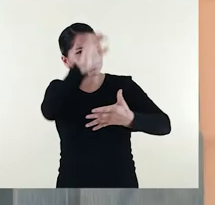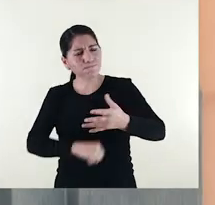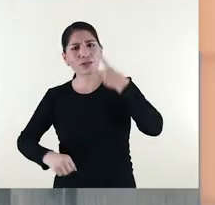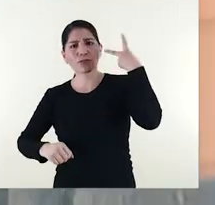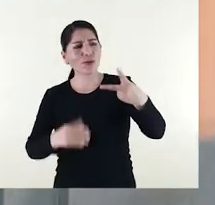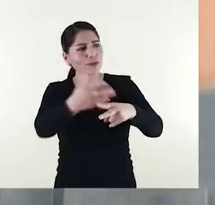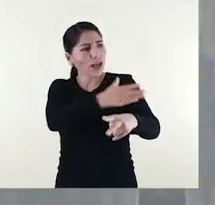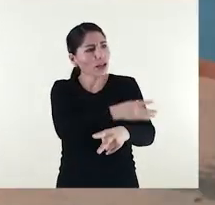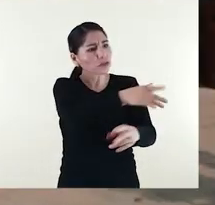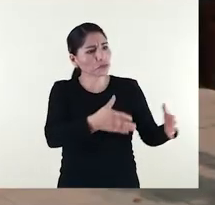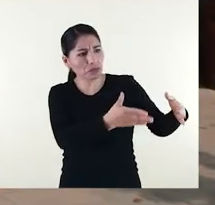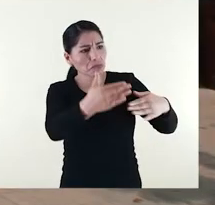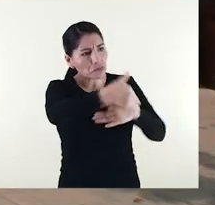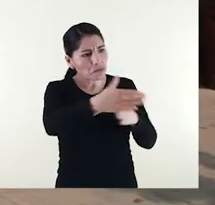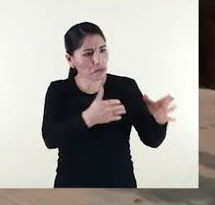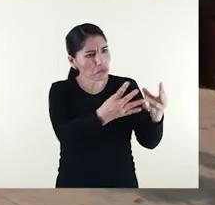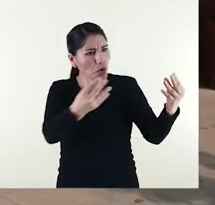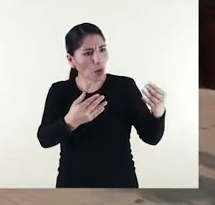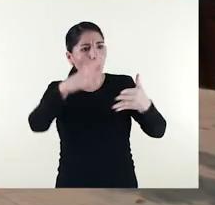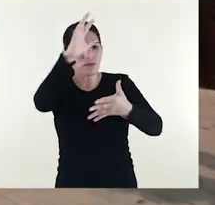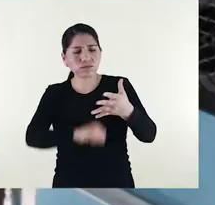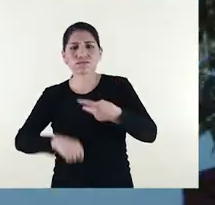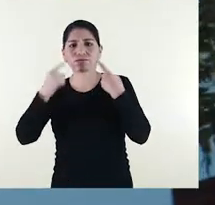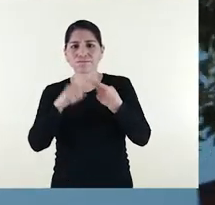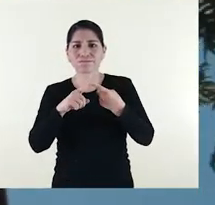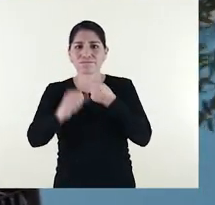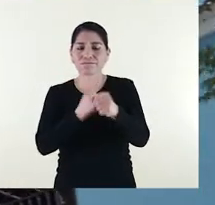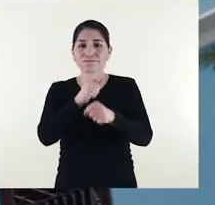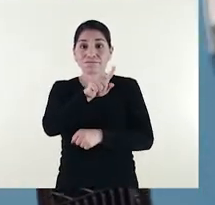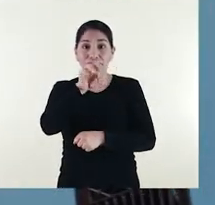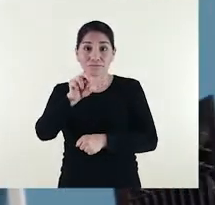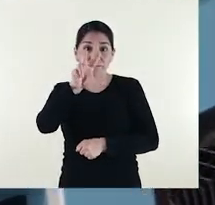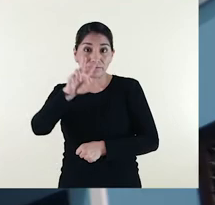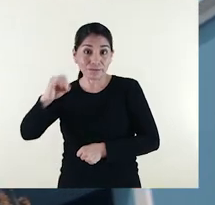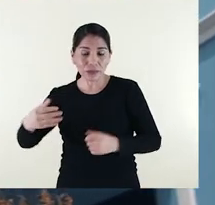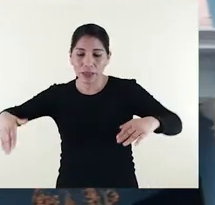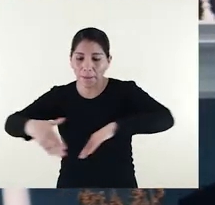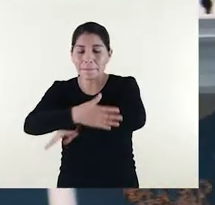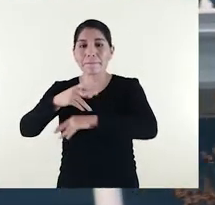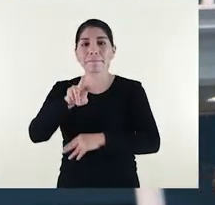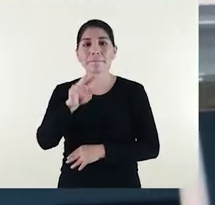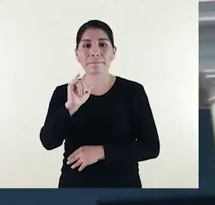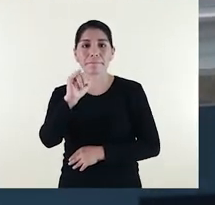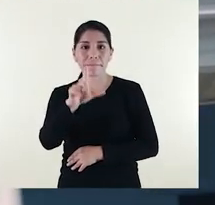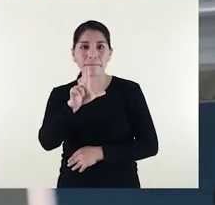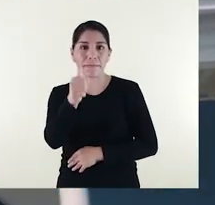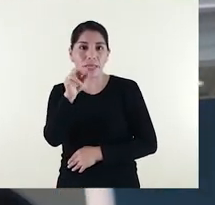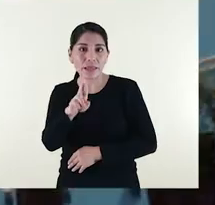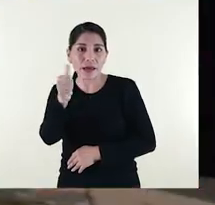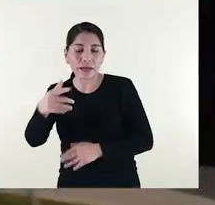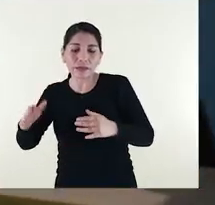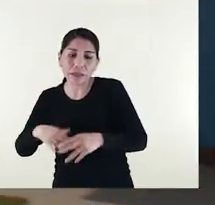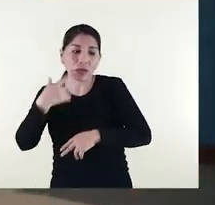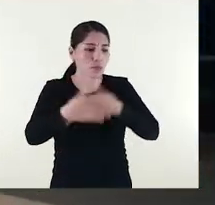que tenía dos patios y cuartos dispuestos en callejones. La primera en 1930 con la apertura del pasaje Villarán, que le quita